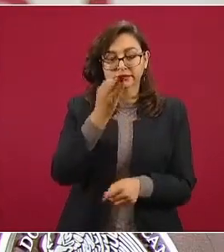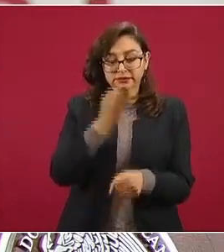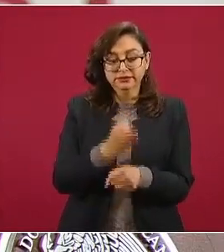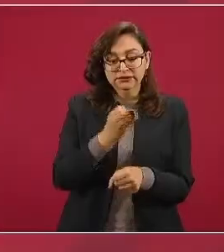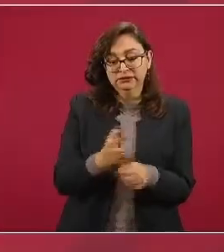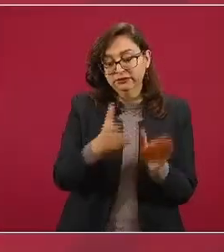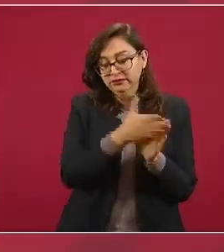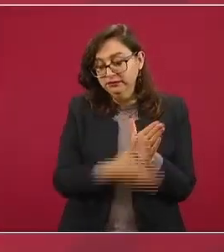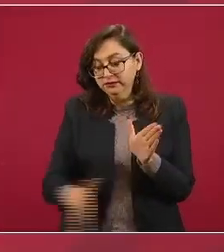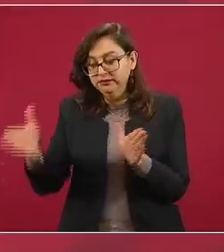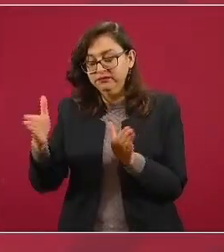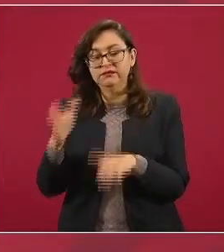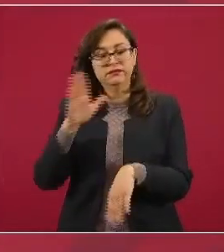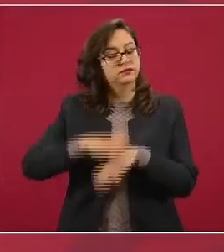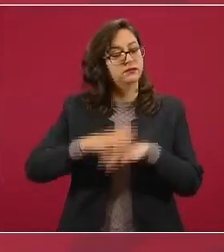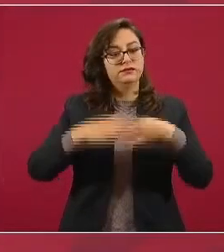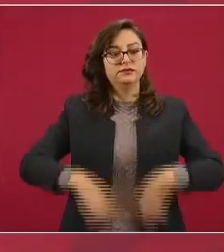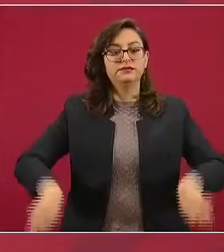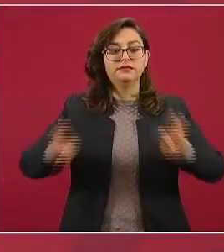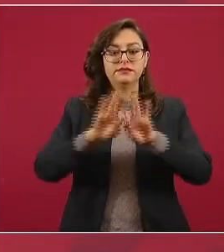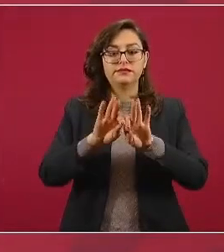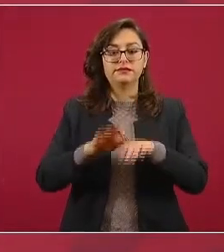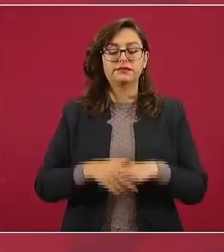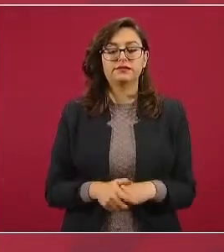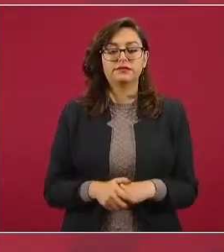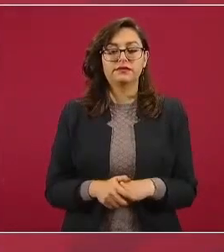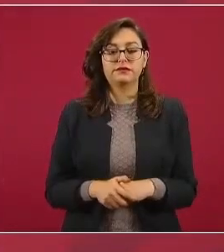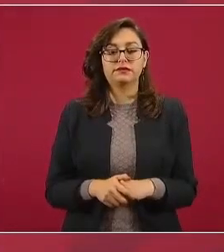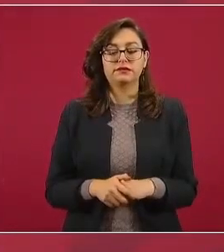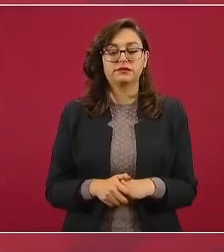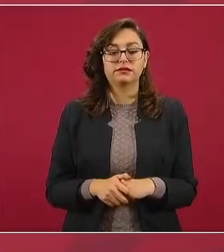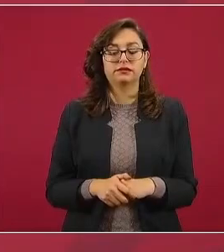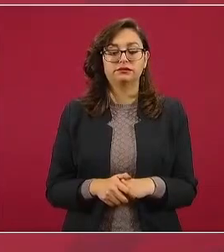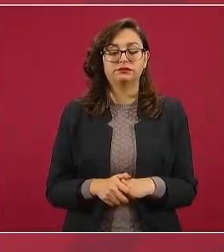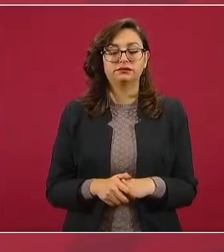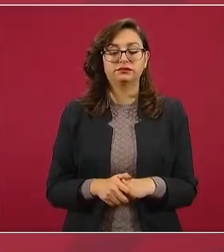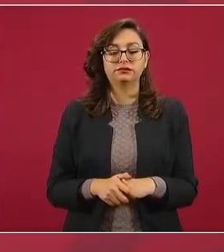el propósito principal, que